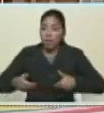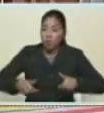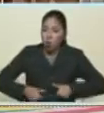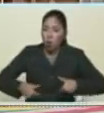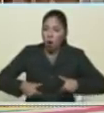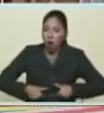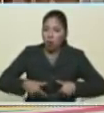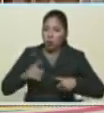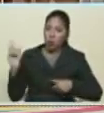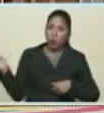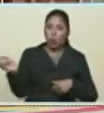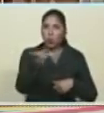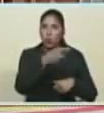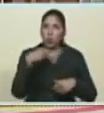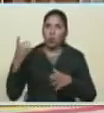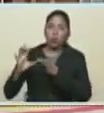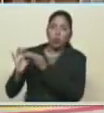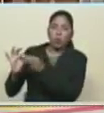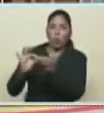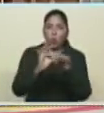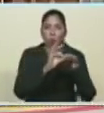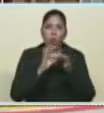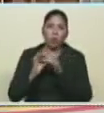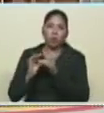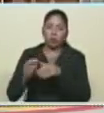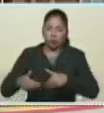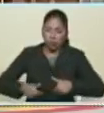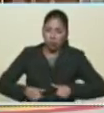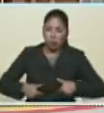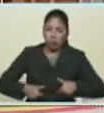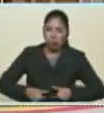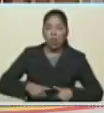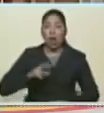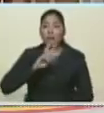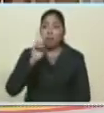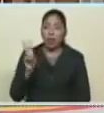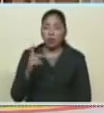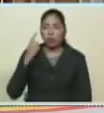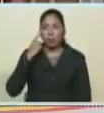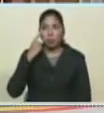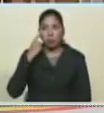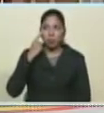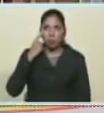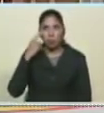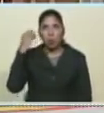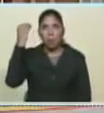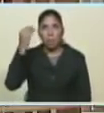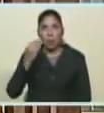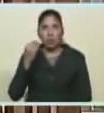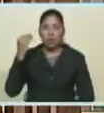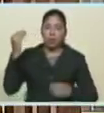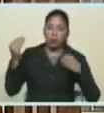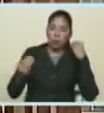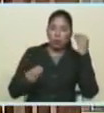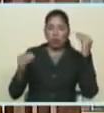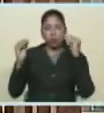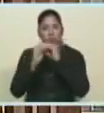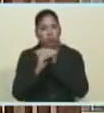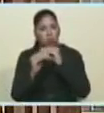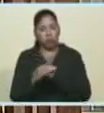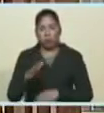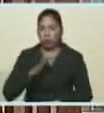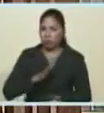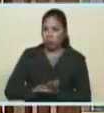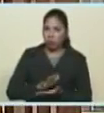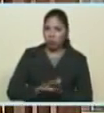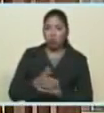esfuerzo común, compartido, de los venezolanos que pensamos de manera diversa. Y ese es mi llamado a toda